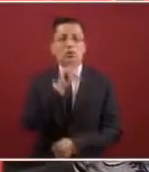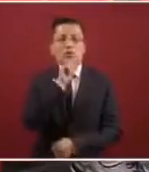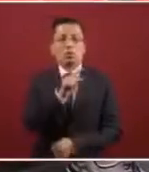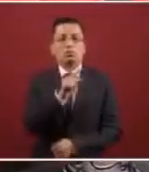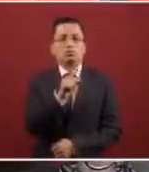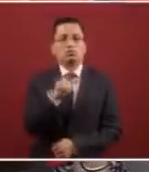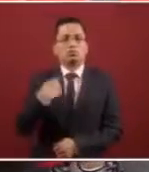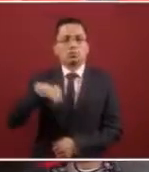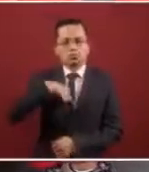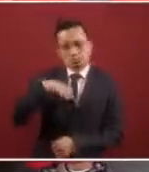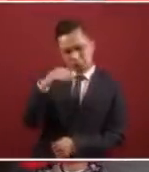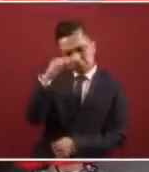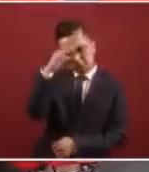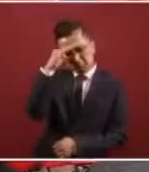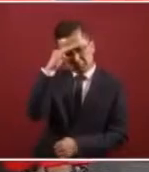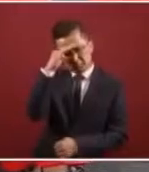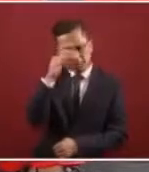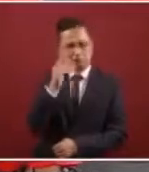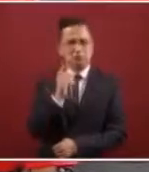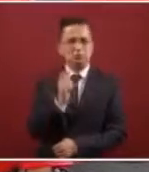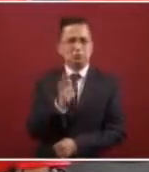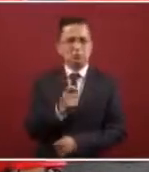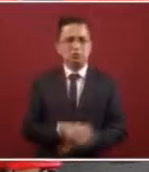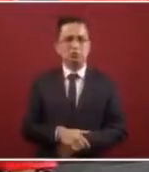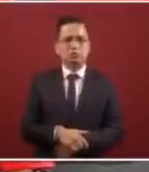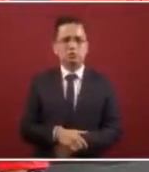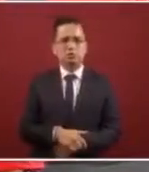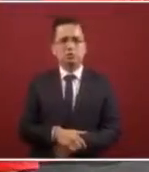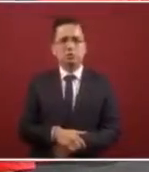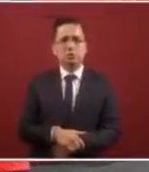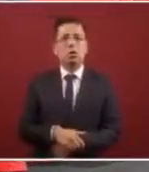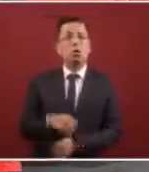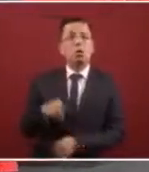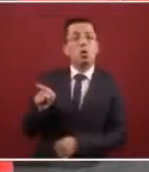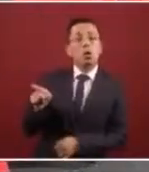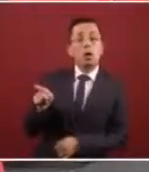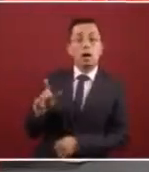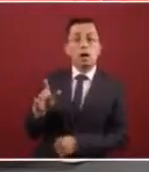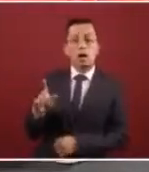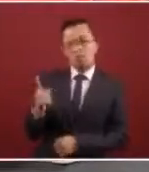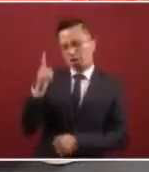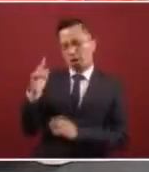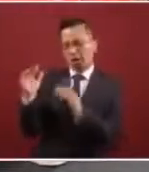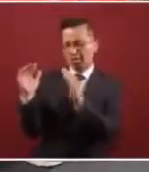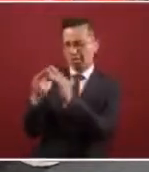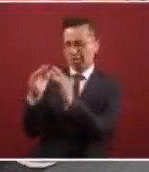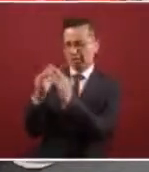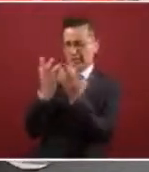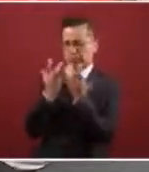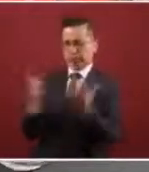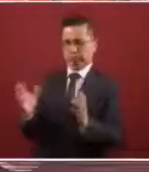que se iba a obtener por la venta de una residencia